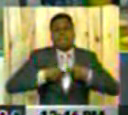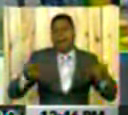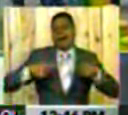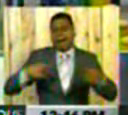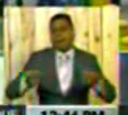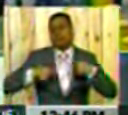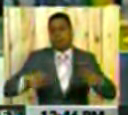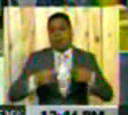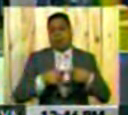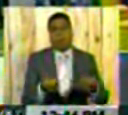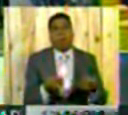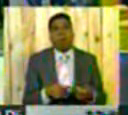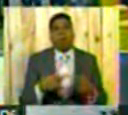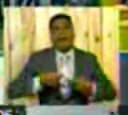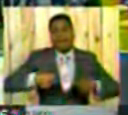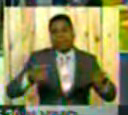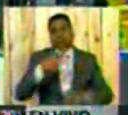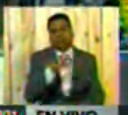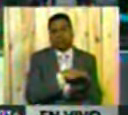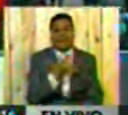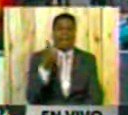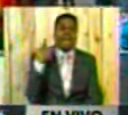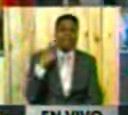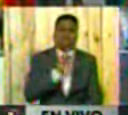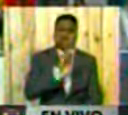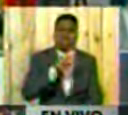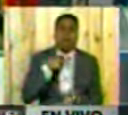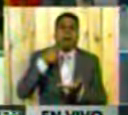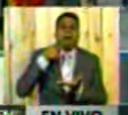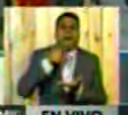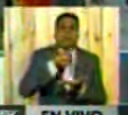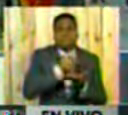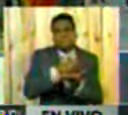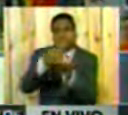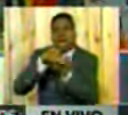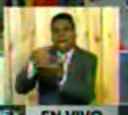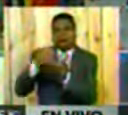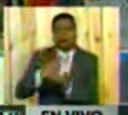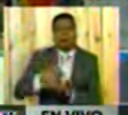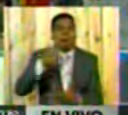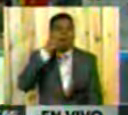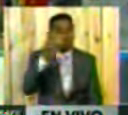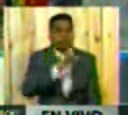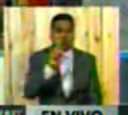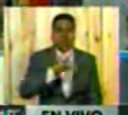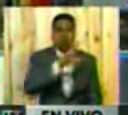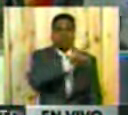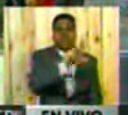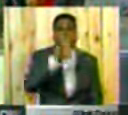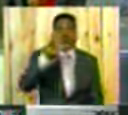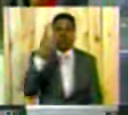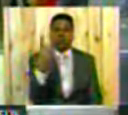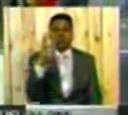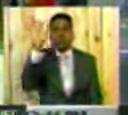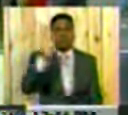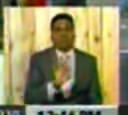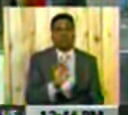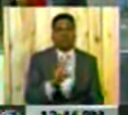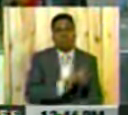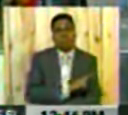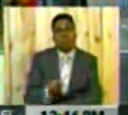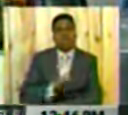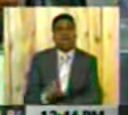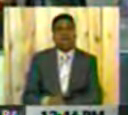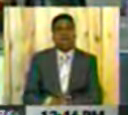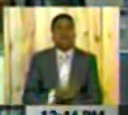llamaban gasto, no inversión, era apenas el 31% del presupuesto y era prácticamente obligatorio, eran